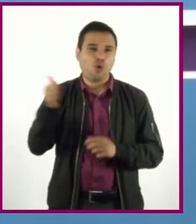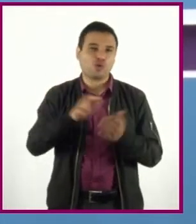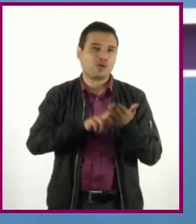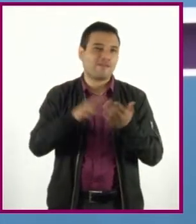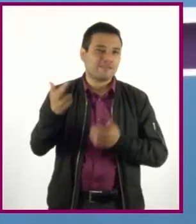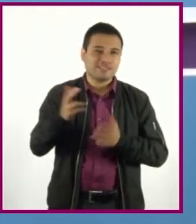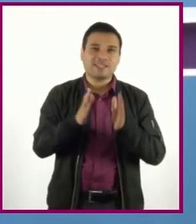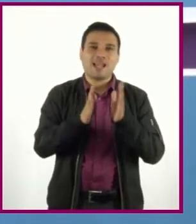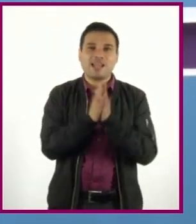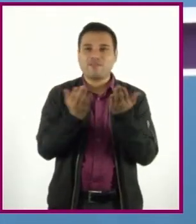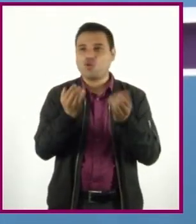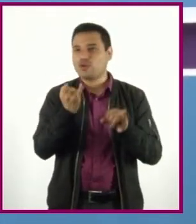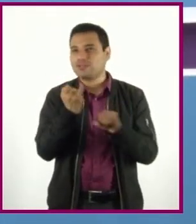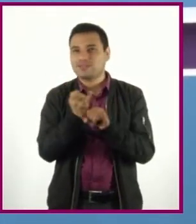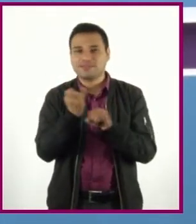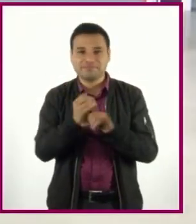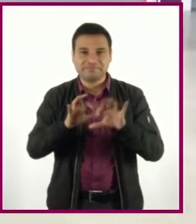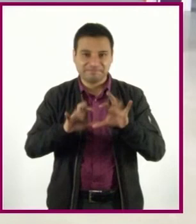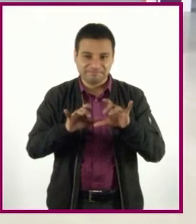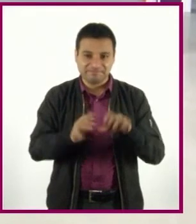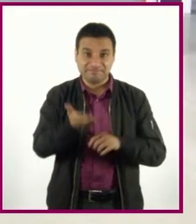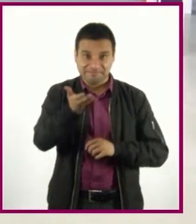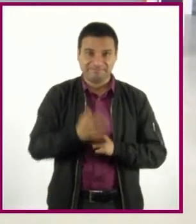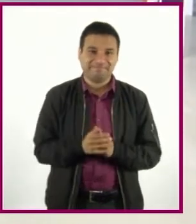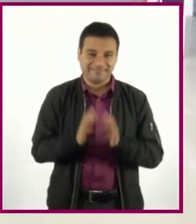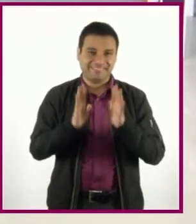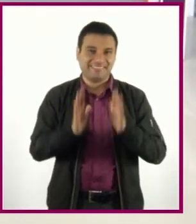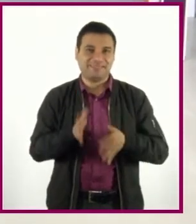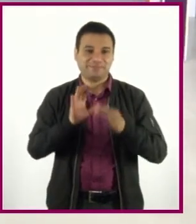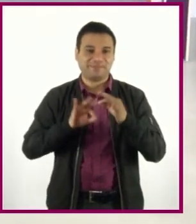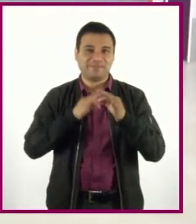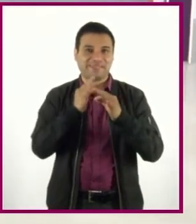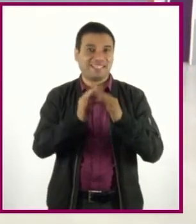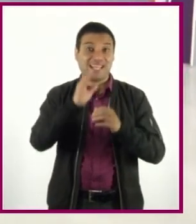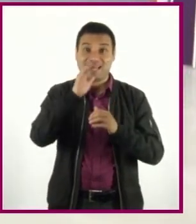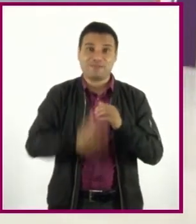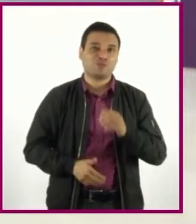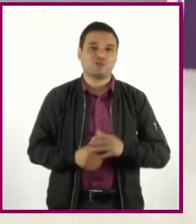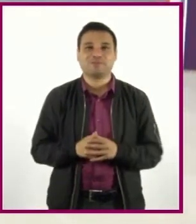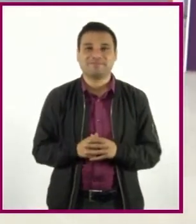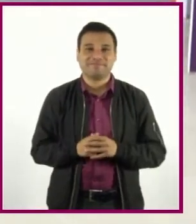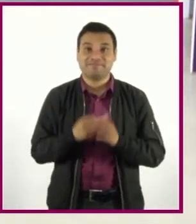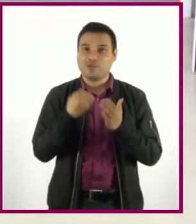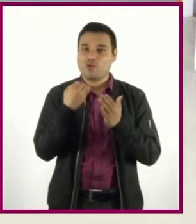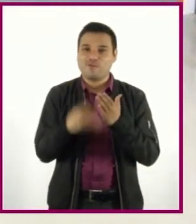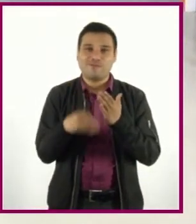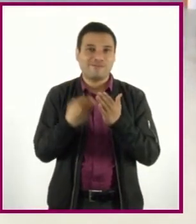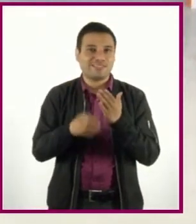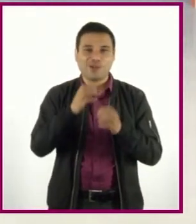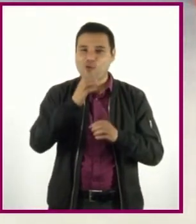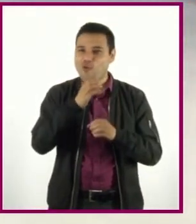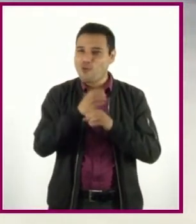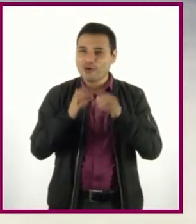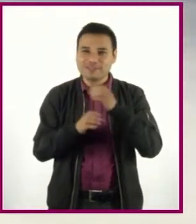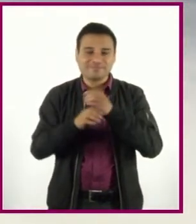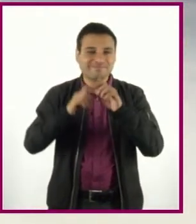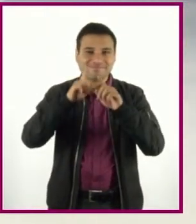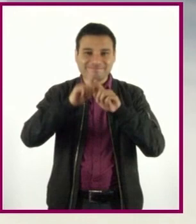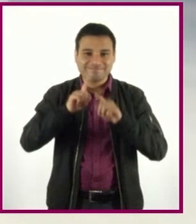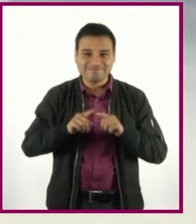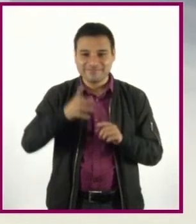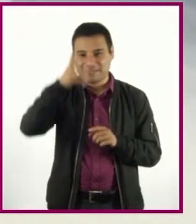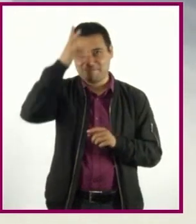de información que tengan a la mano. ¡Listo! Terminamos, pero aún nos queda mucho por explorar